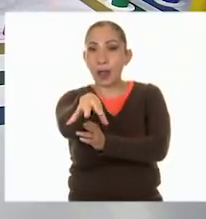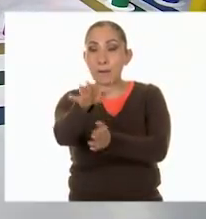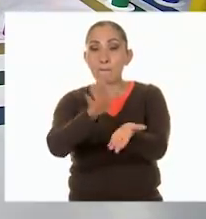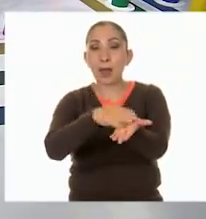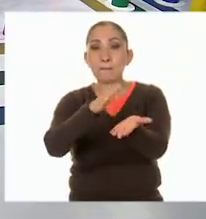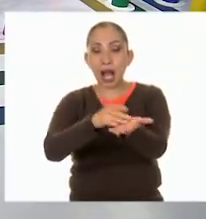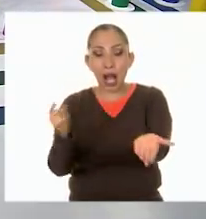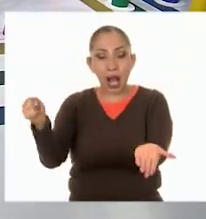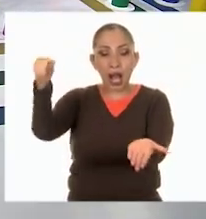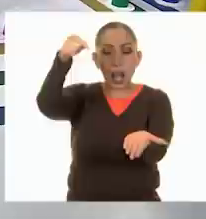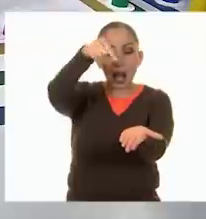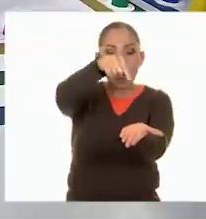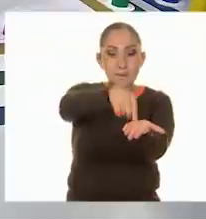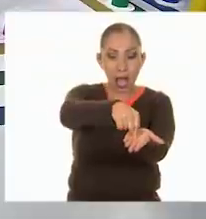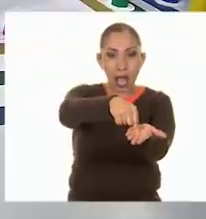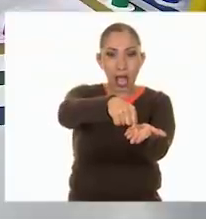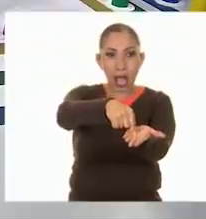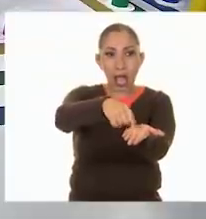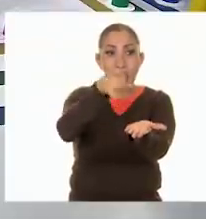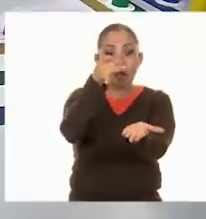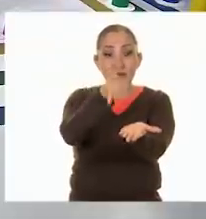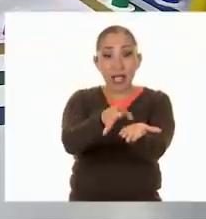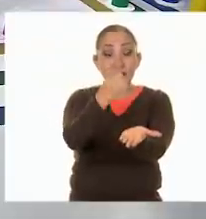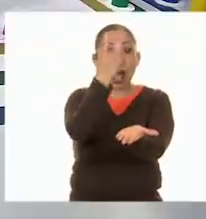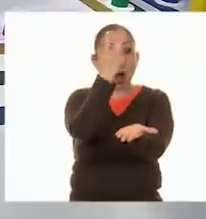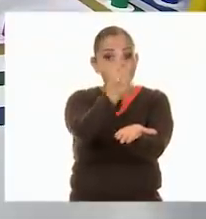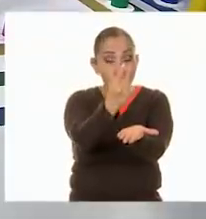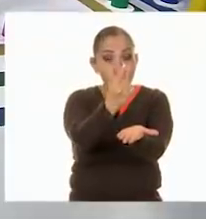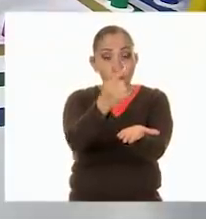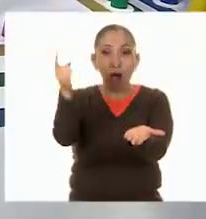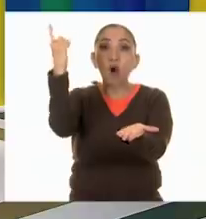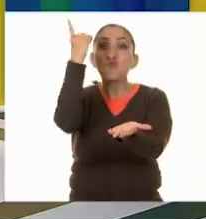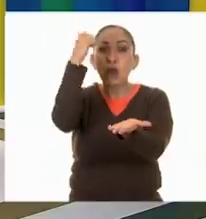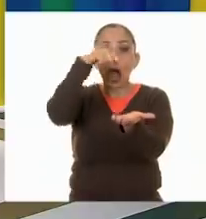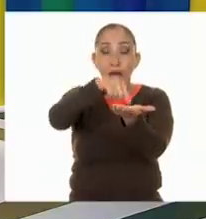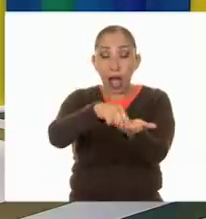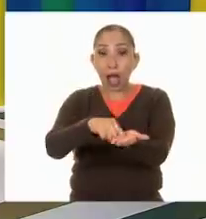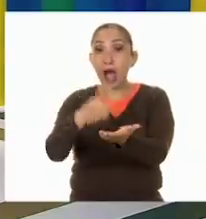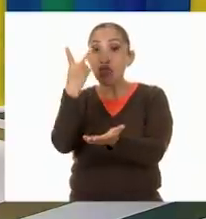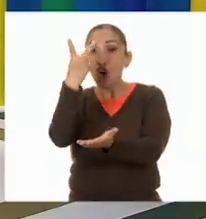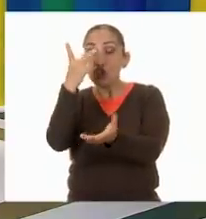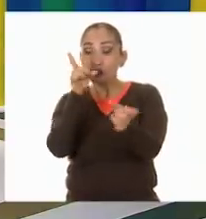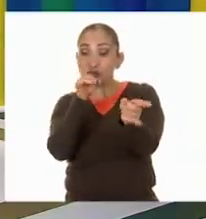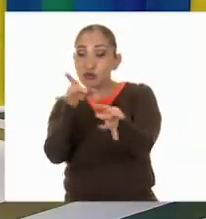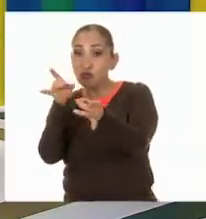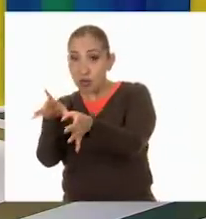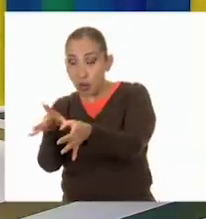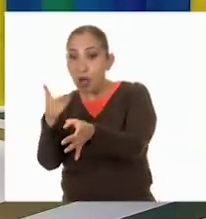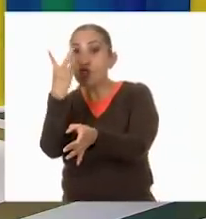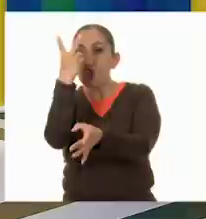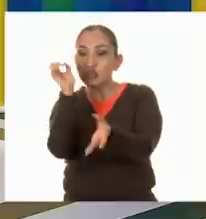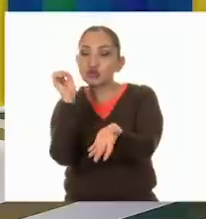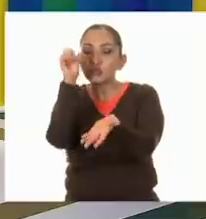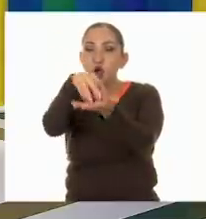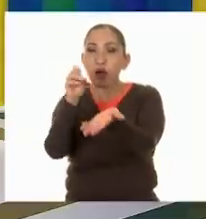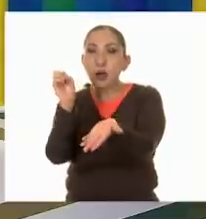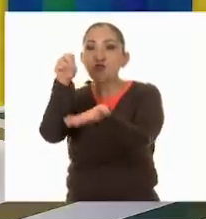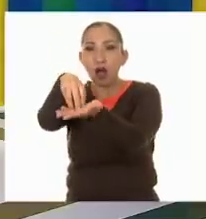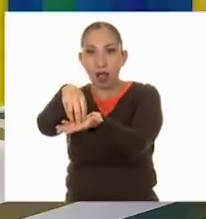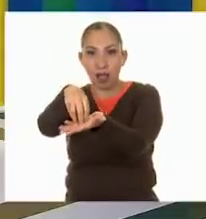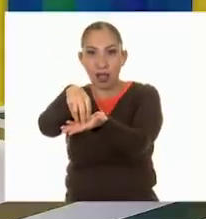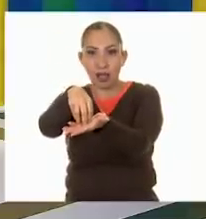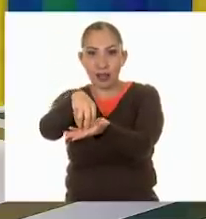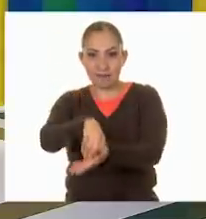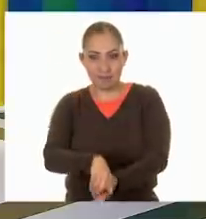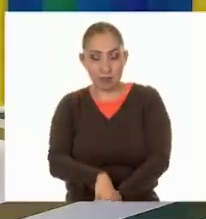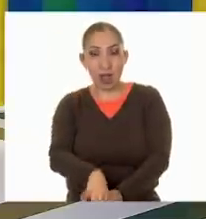hojas. Donde hay una flecha, colocas una pelota. Y donde hay dos, colocas dos. El propósito es que consigas